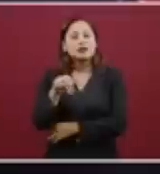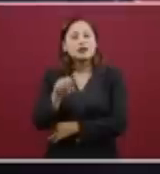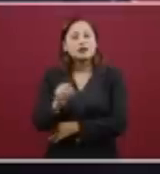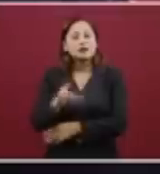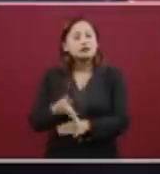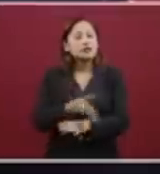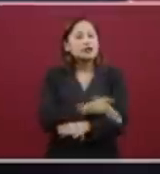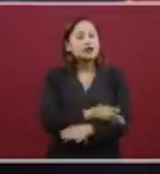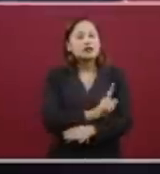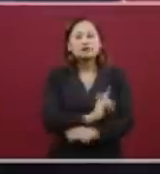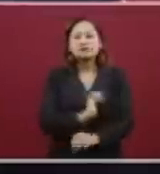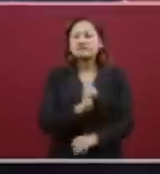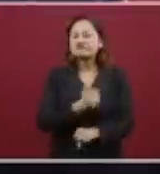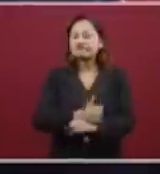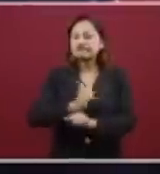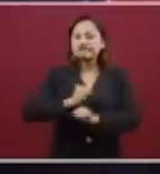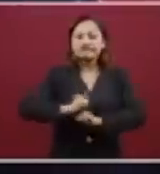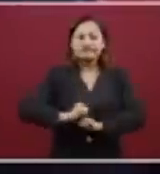un cargo